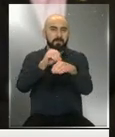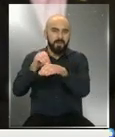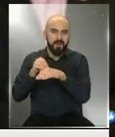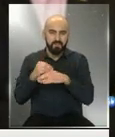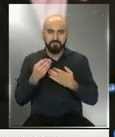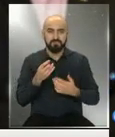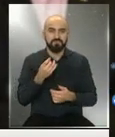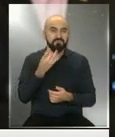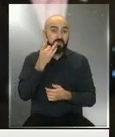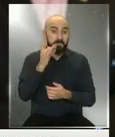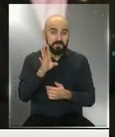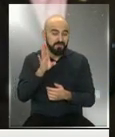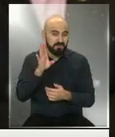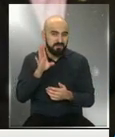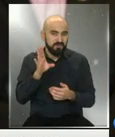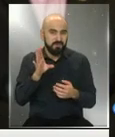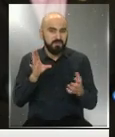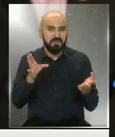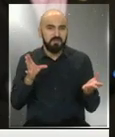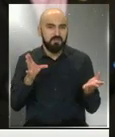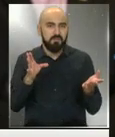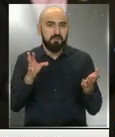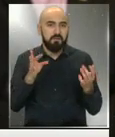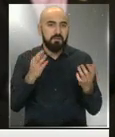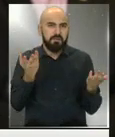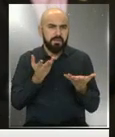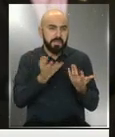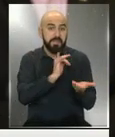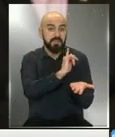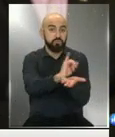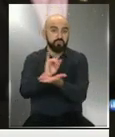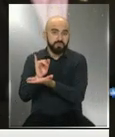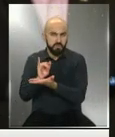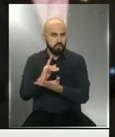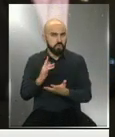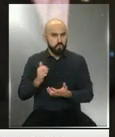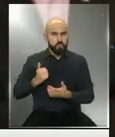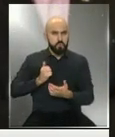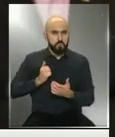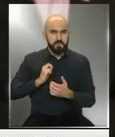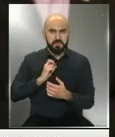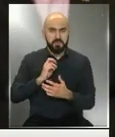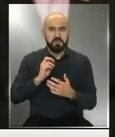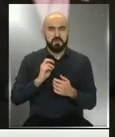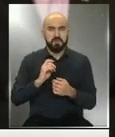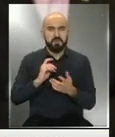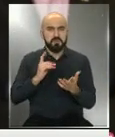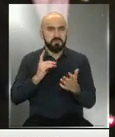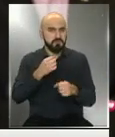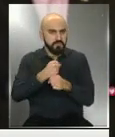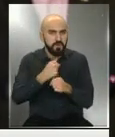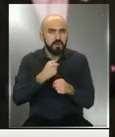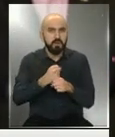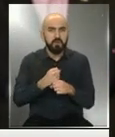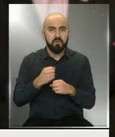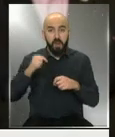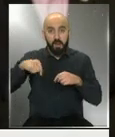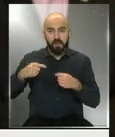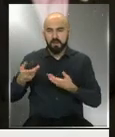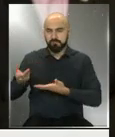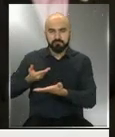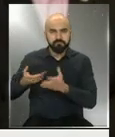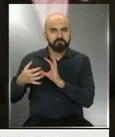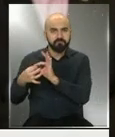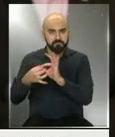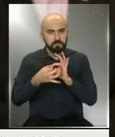no solo es a que las instituciones cumplan su rol, y estamos aquí coordinándonos con Carabineros, con la PDI, con